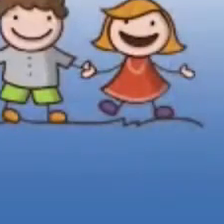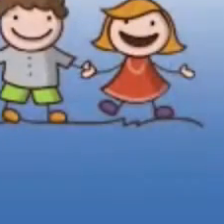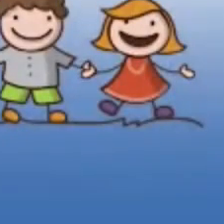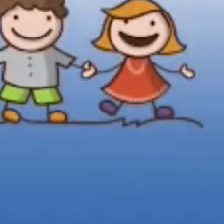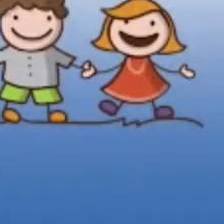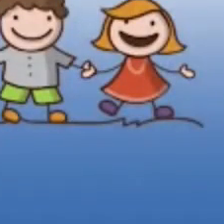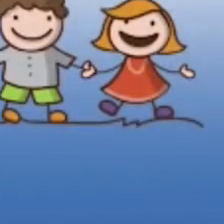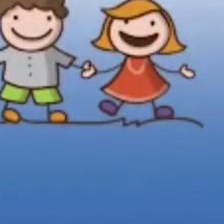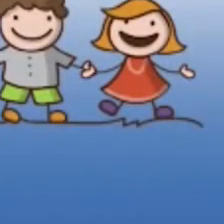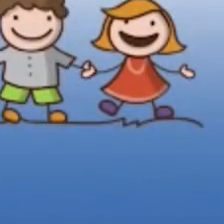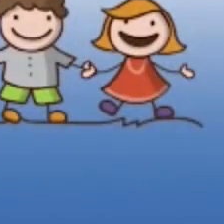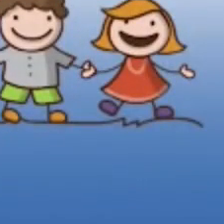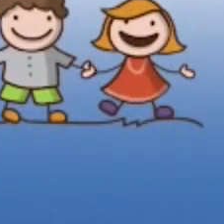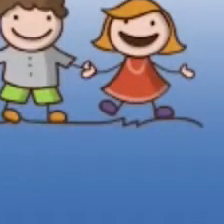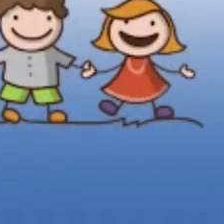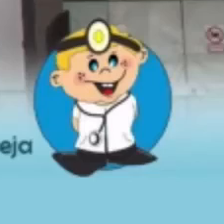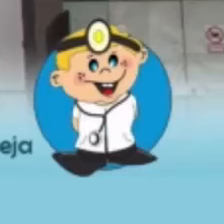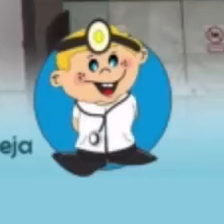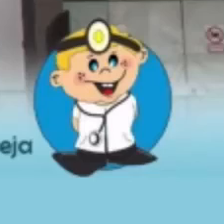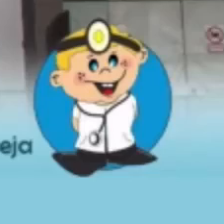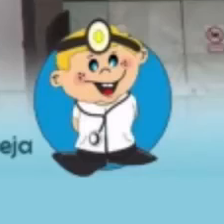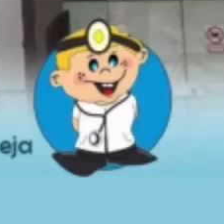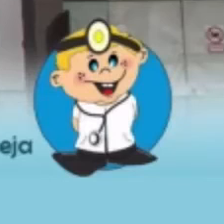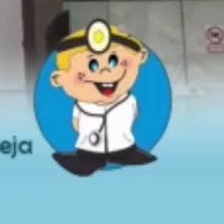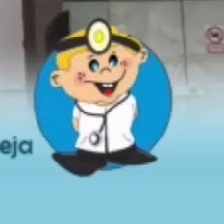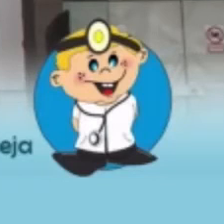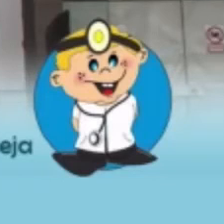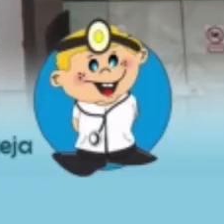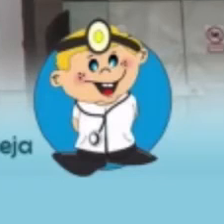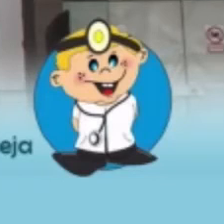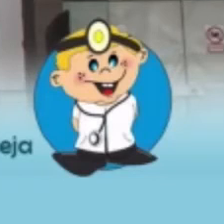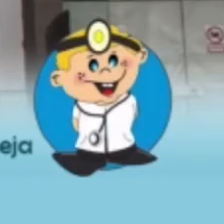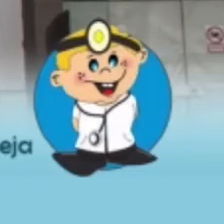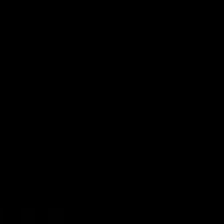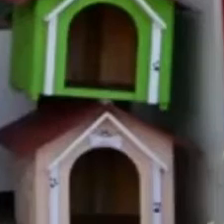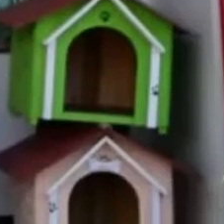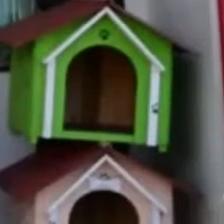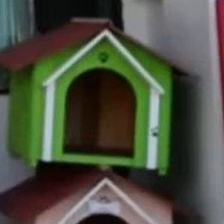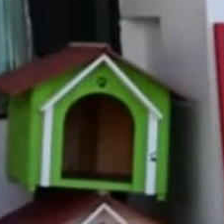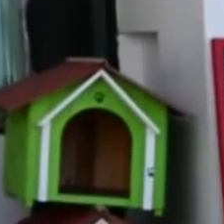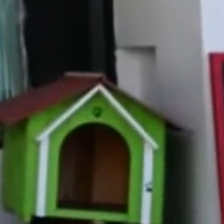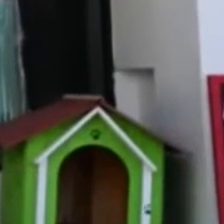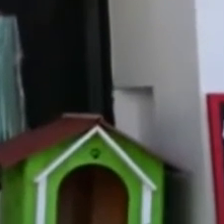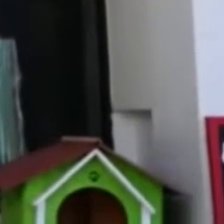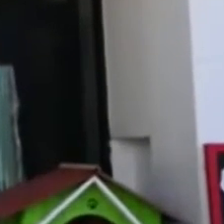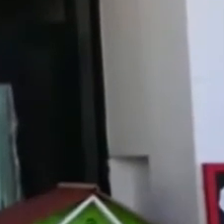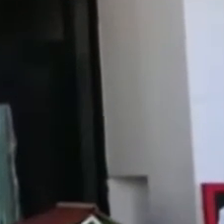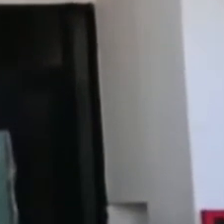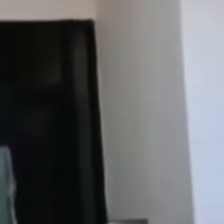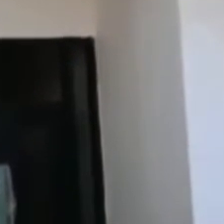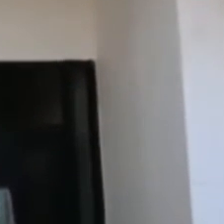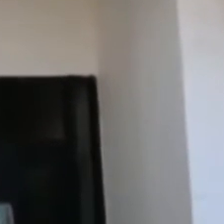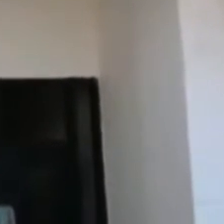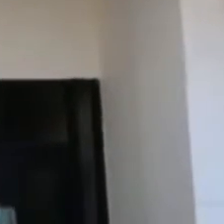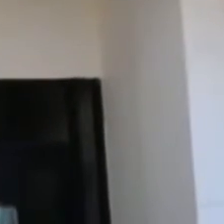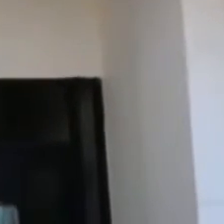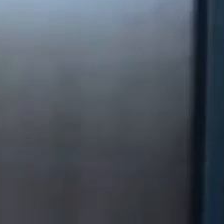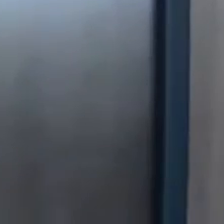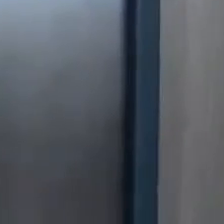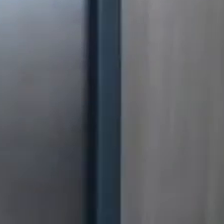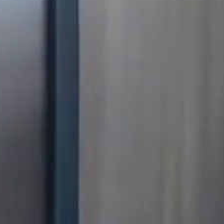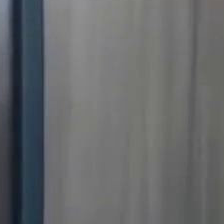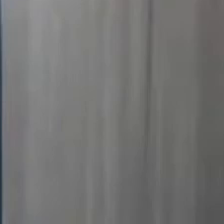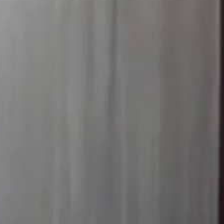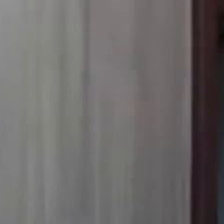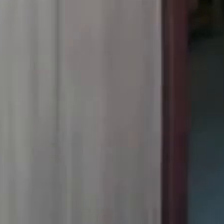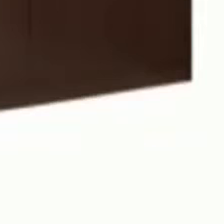hijo. Ofrecemos servicios a prepagadas y particulares. Visítanos. En Triplex La 10 y Moldura somos